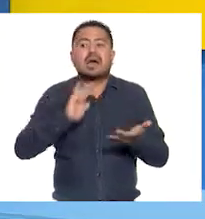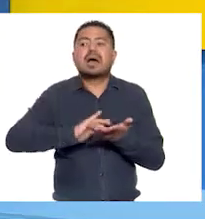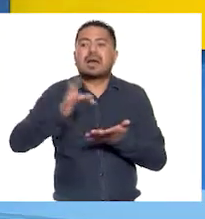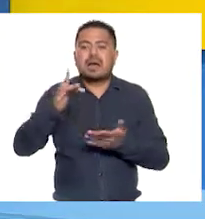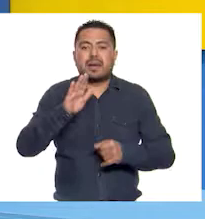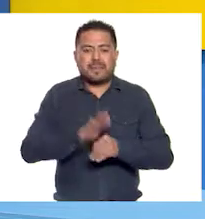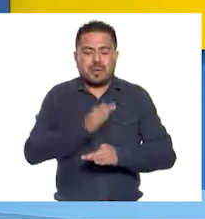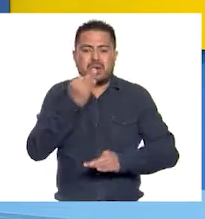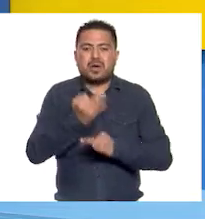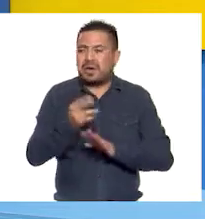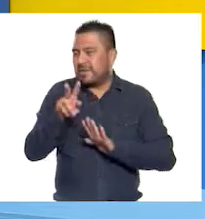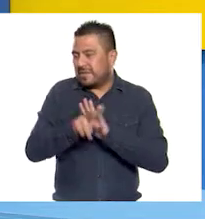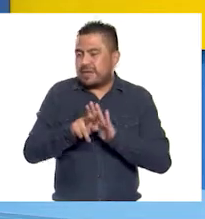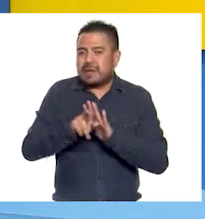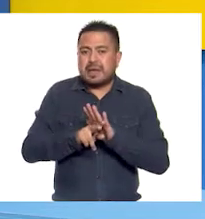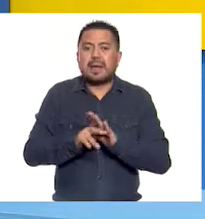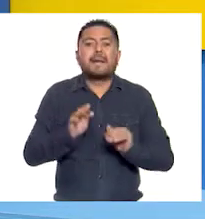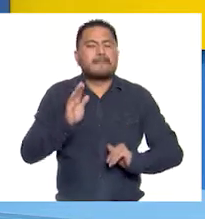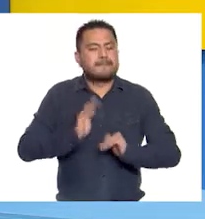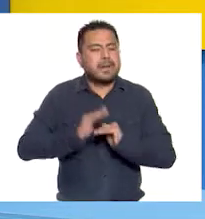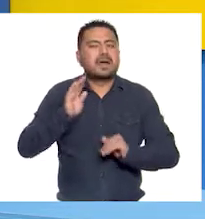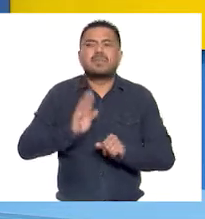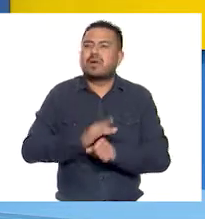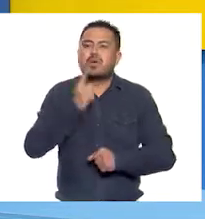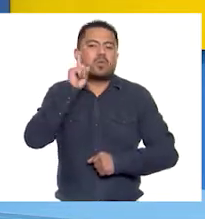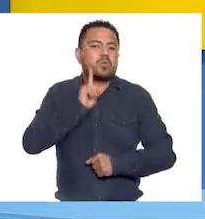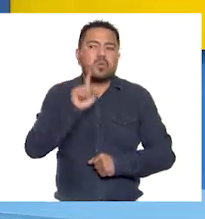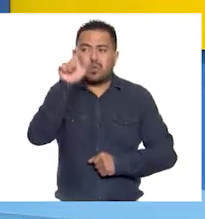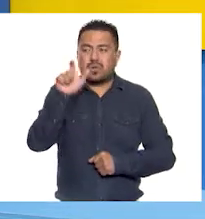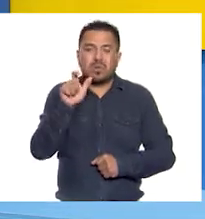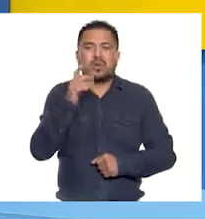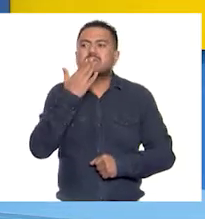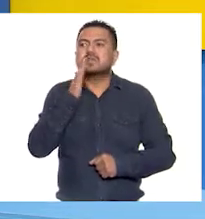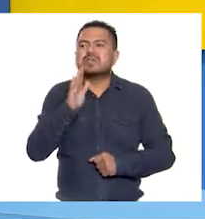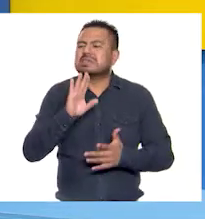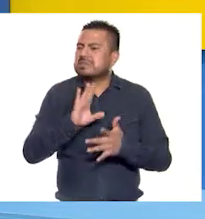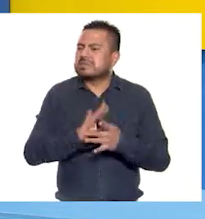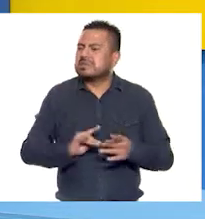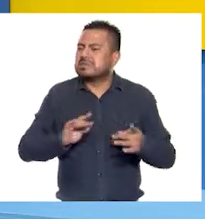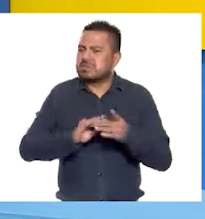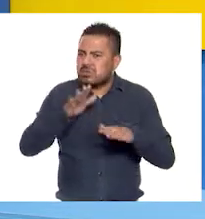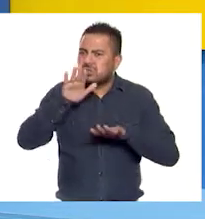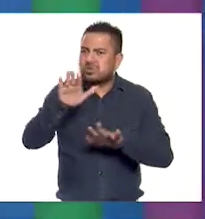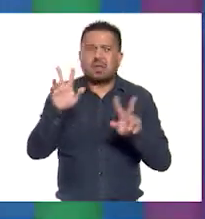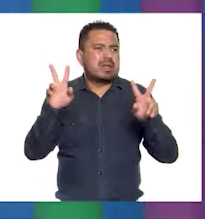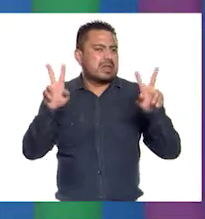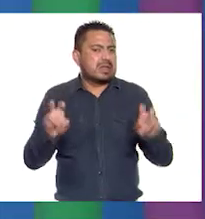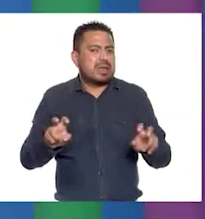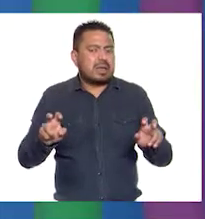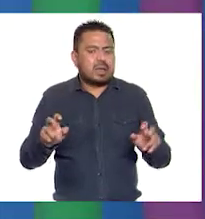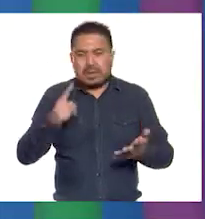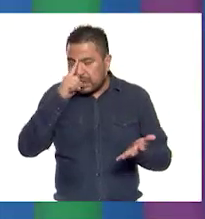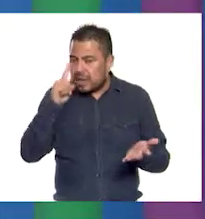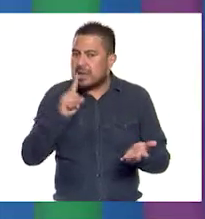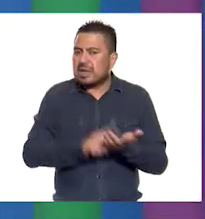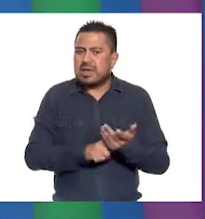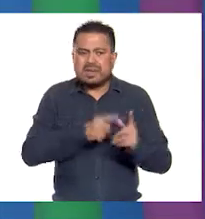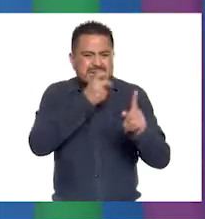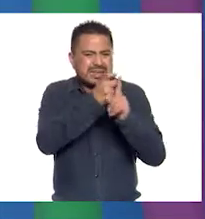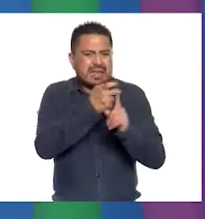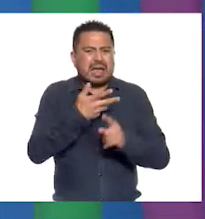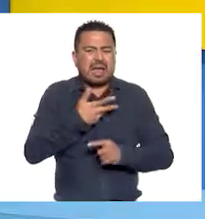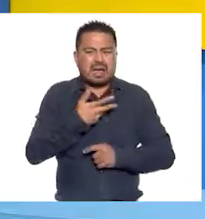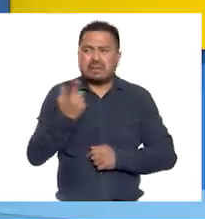Gracias por el video. Y más porque una mujer musulmana es quien nos explica sobre el tema. Creo que aquí hay